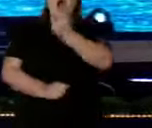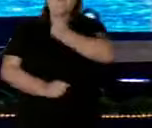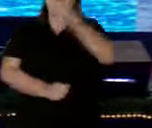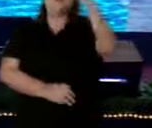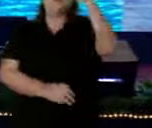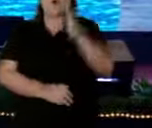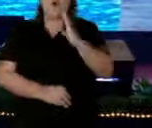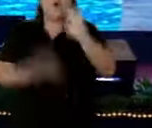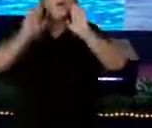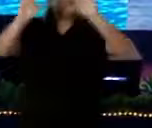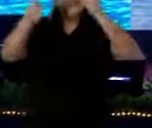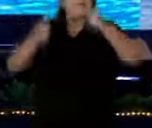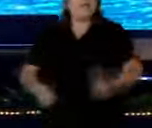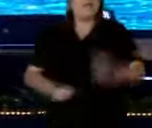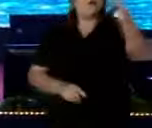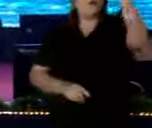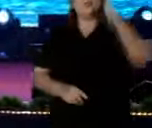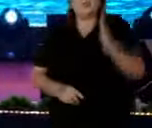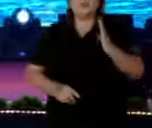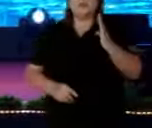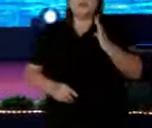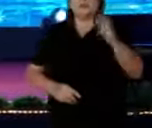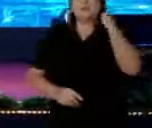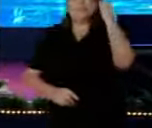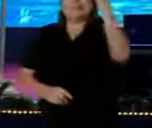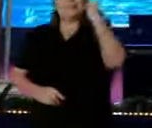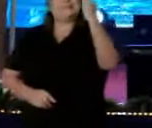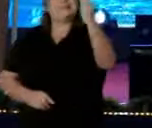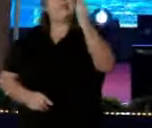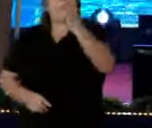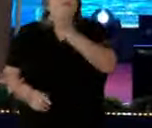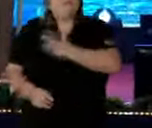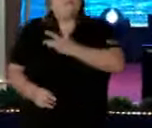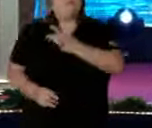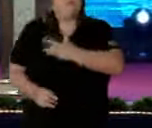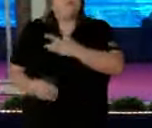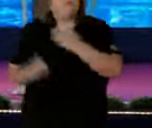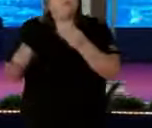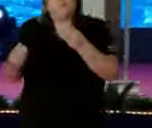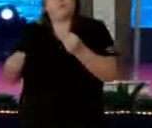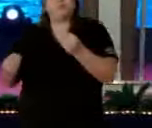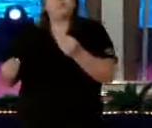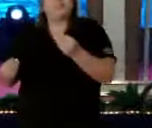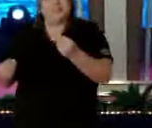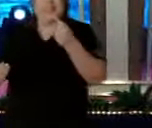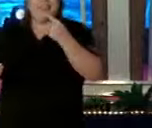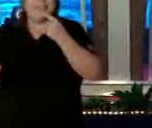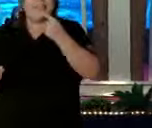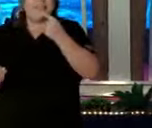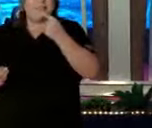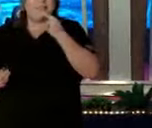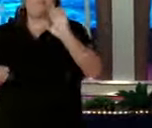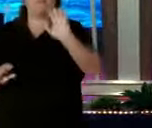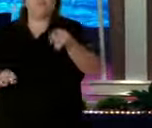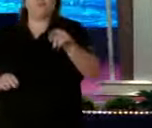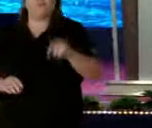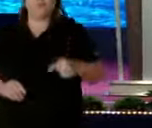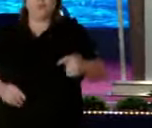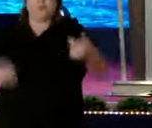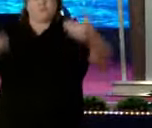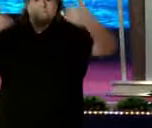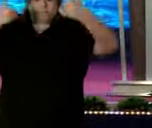de los milagros de Dios, testigos de la bondad de Dios. Me seréis testigos, no dice serán testigos,